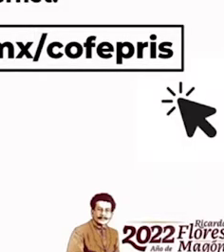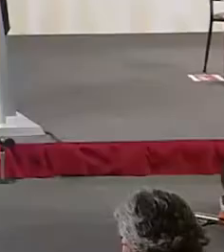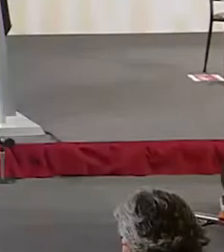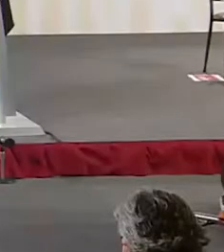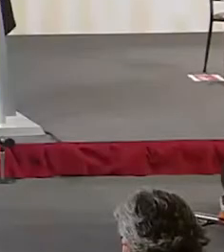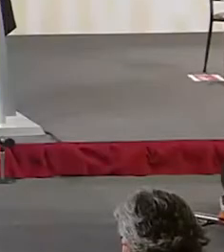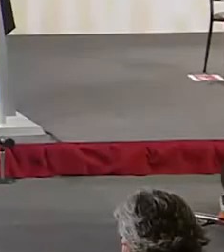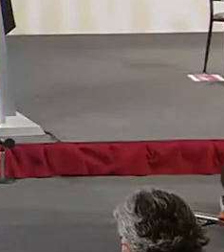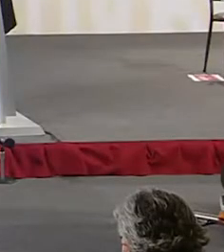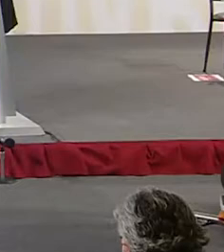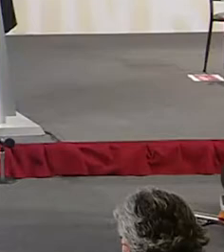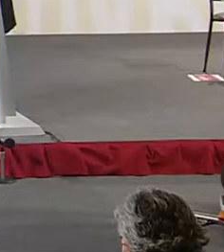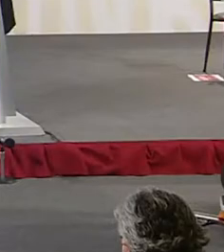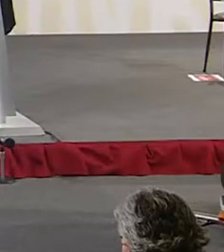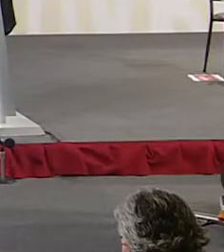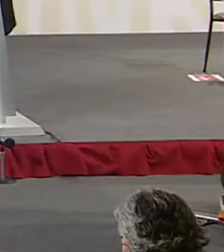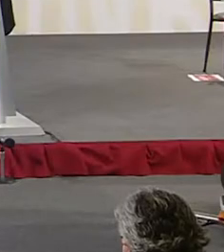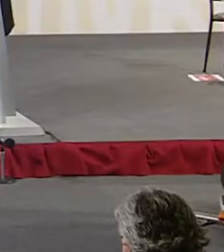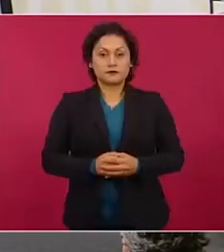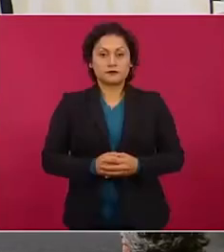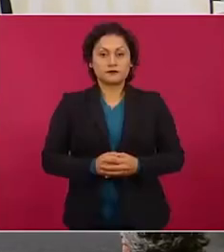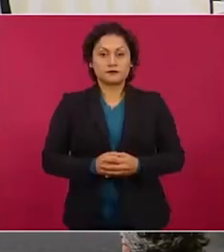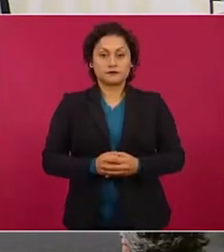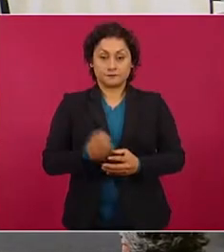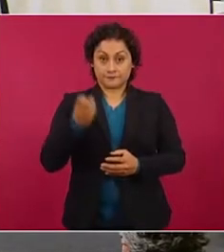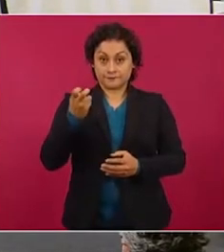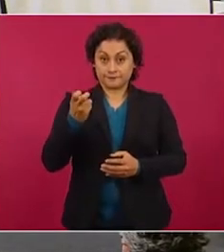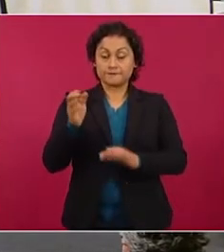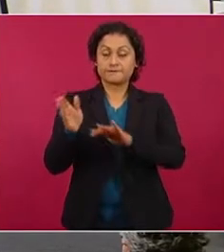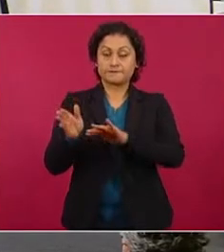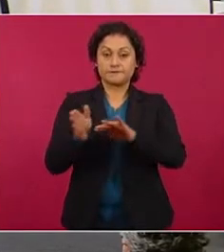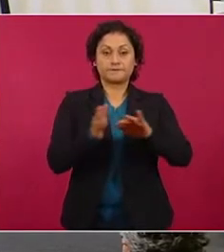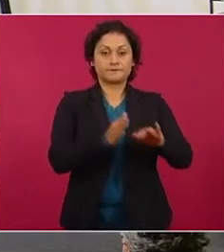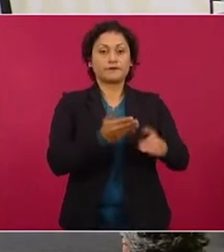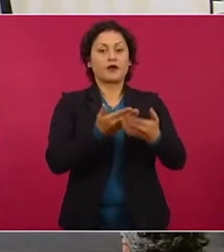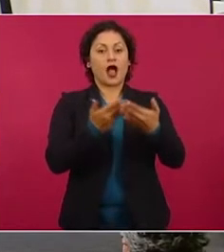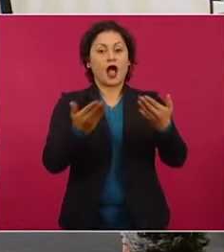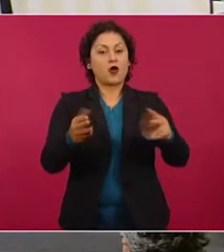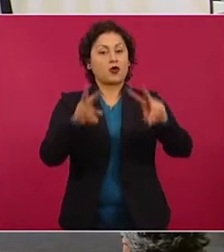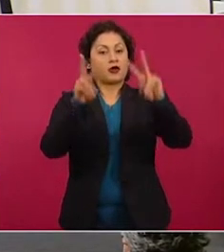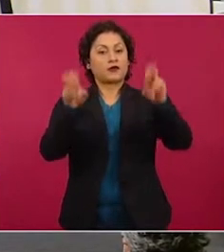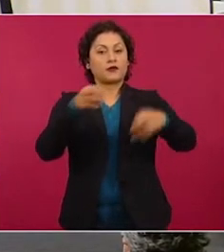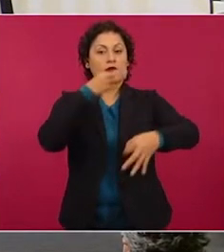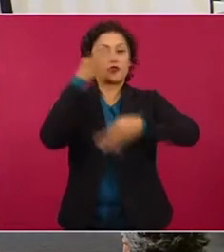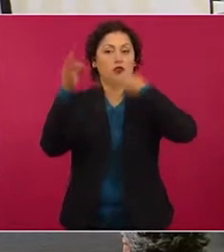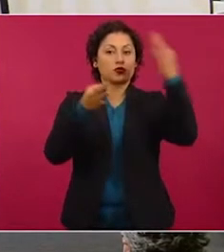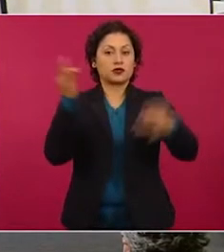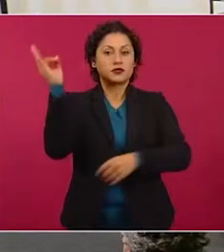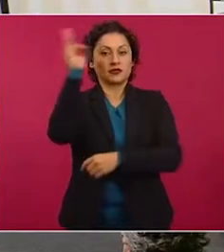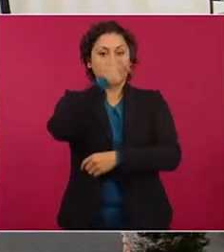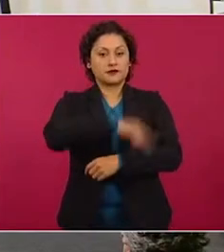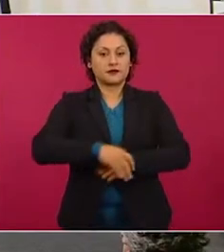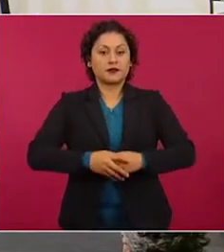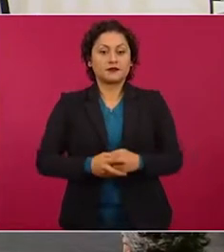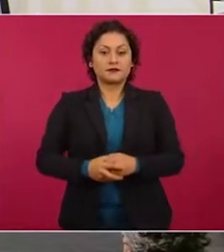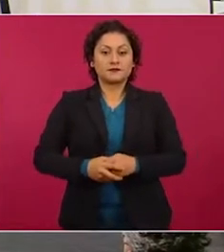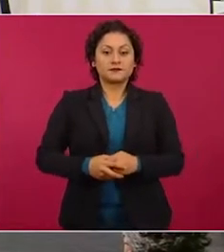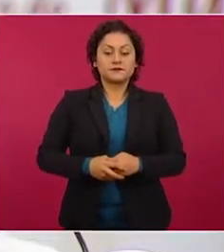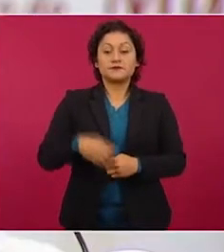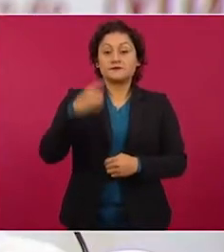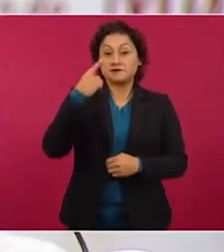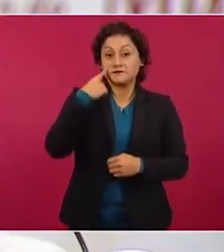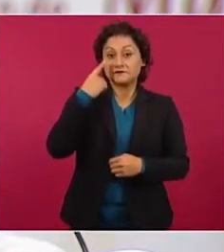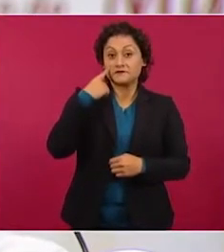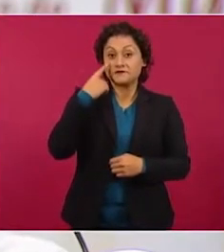farmacovigilancia@cofepris.gob.mx. Ahora sí, vamos a pasar a las noticias falsas. Nado sincronizado para difundir